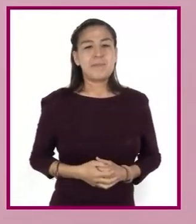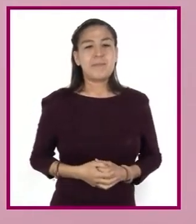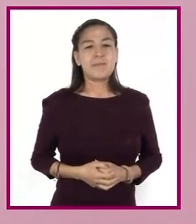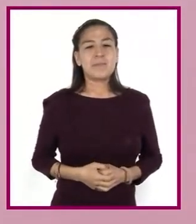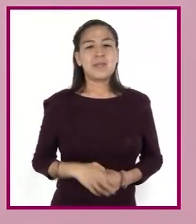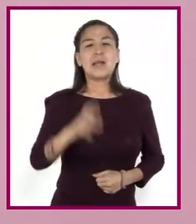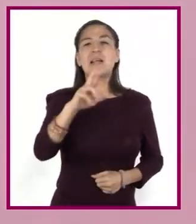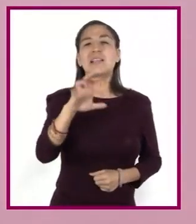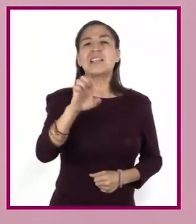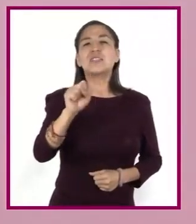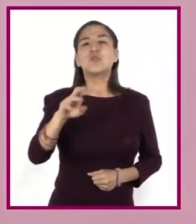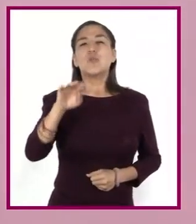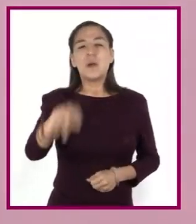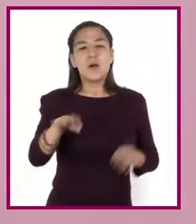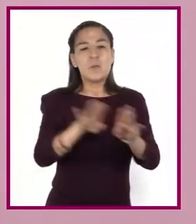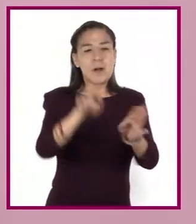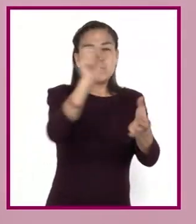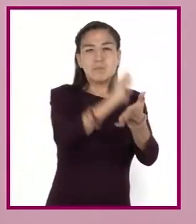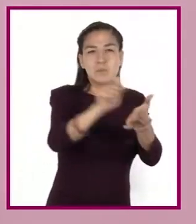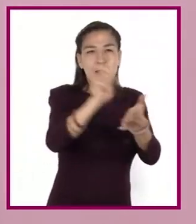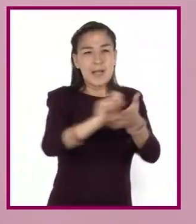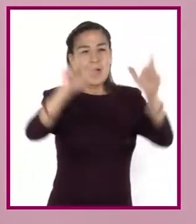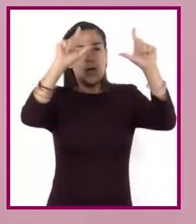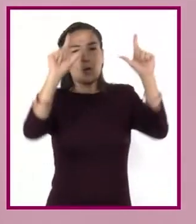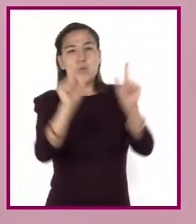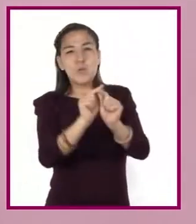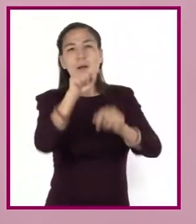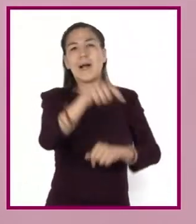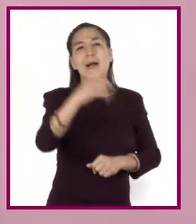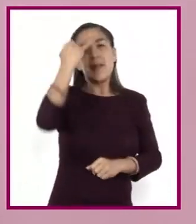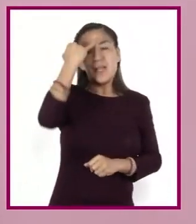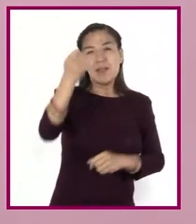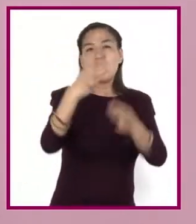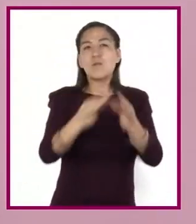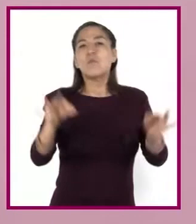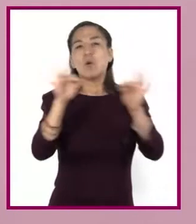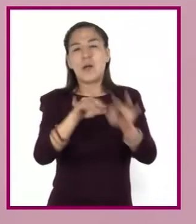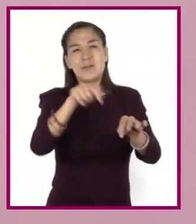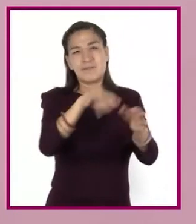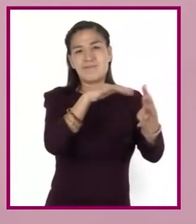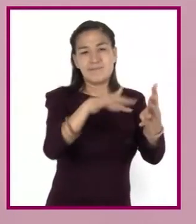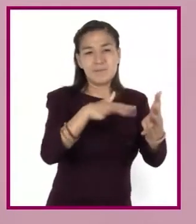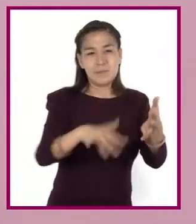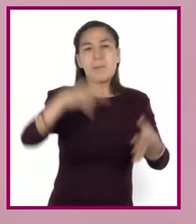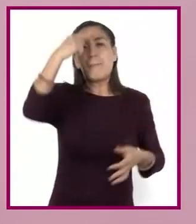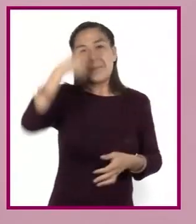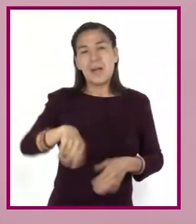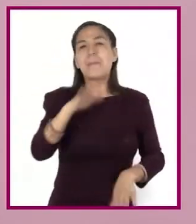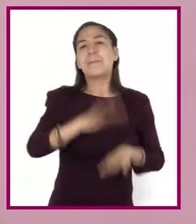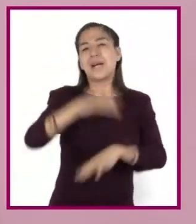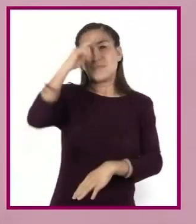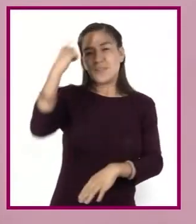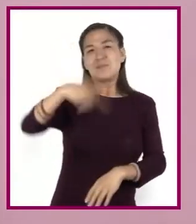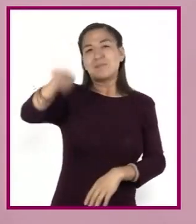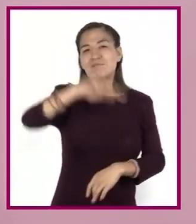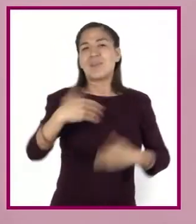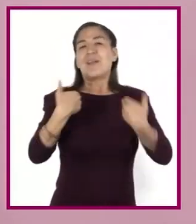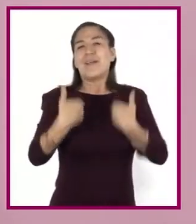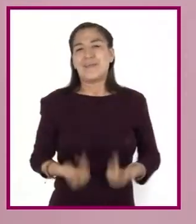Un resumen es un escrito que sintetiza las ideas principales de un texto para hacer más fácil su